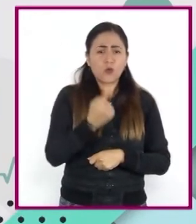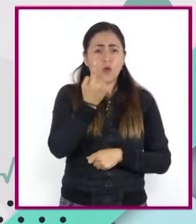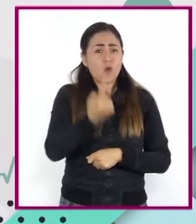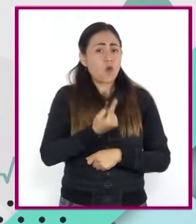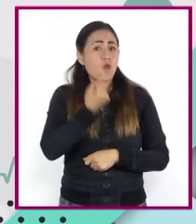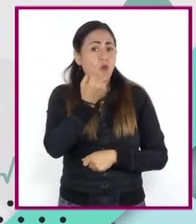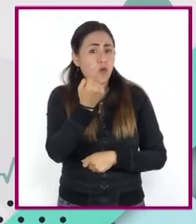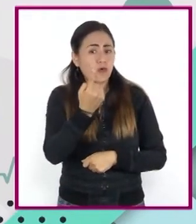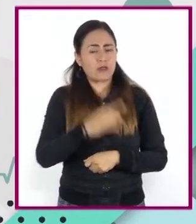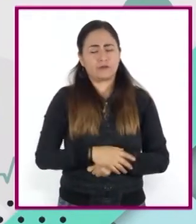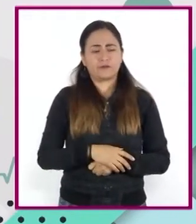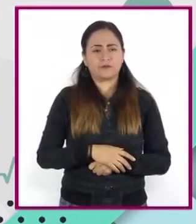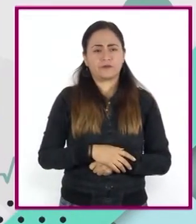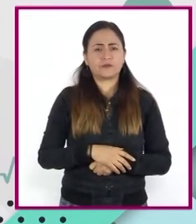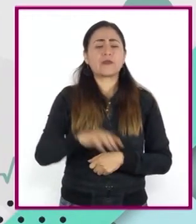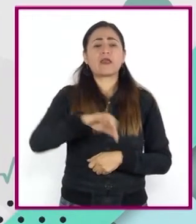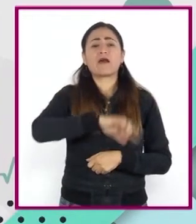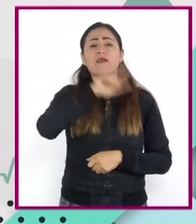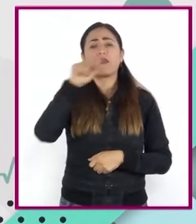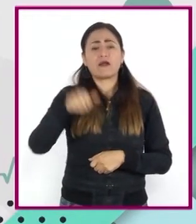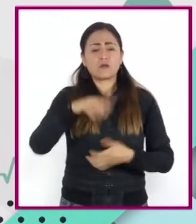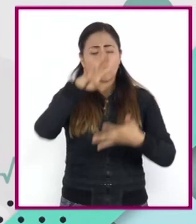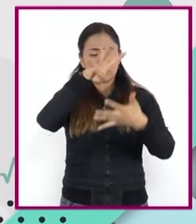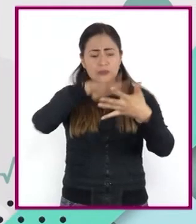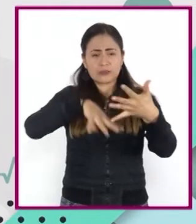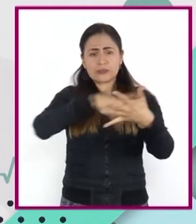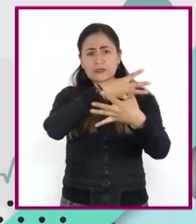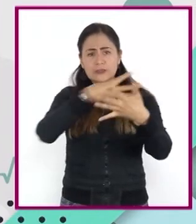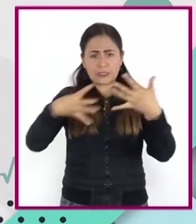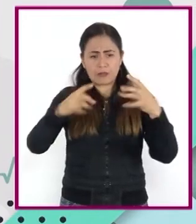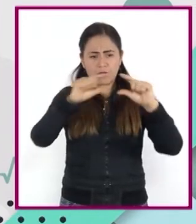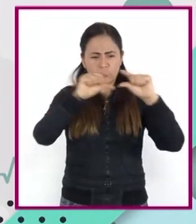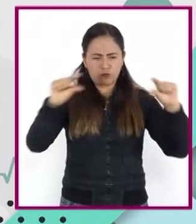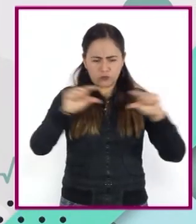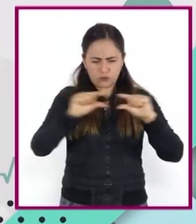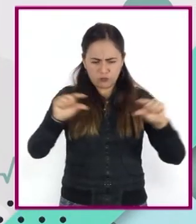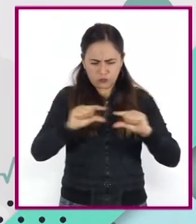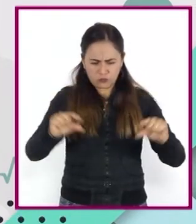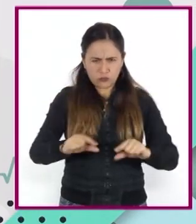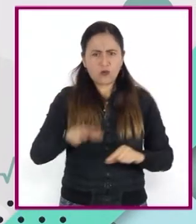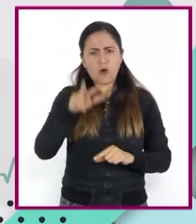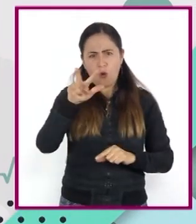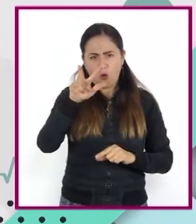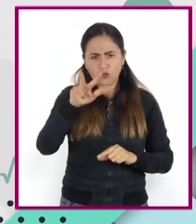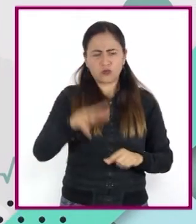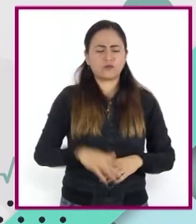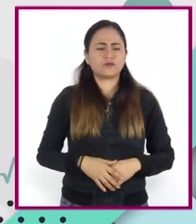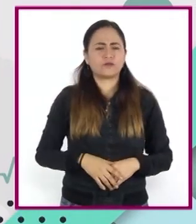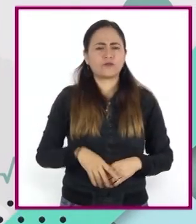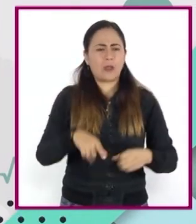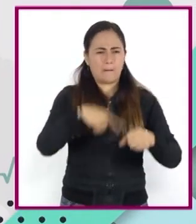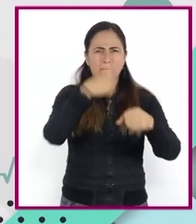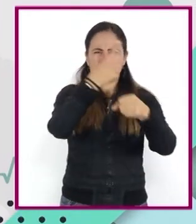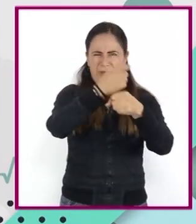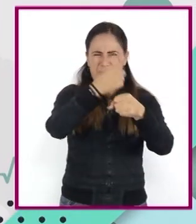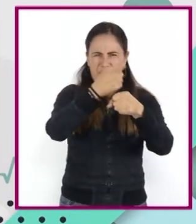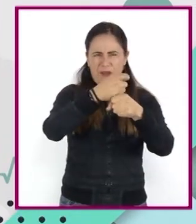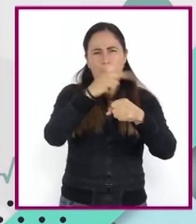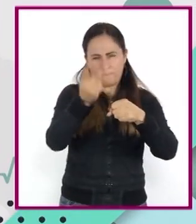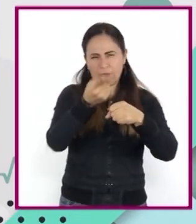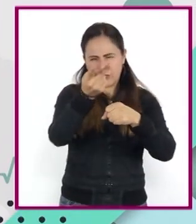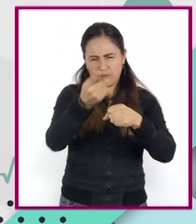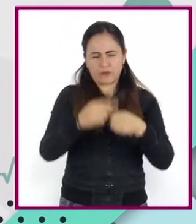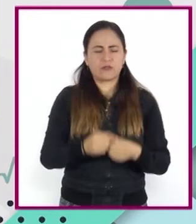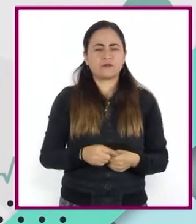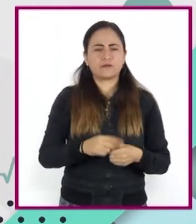adelante, se realizó una tabla que consta de 8 renglones. El primer renglón corresponde a la pregunta.